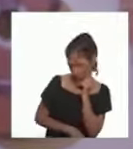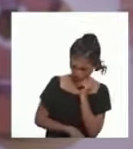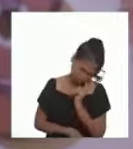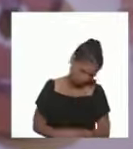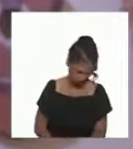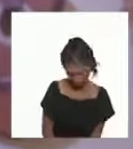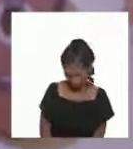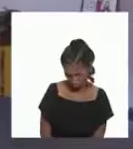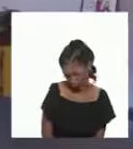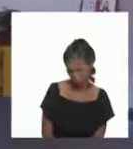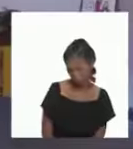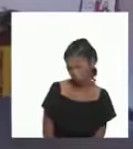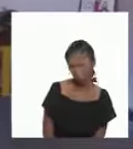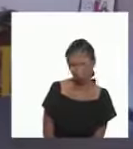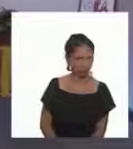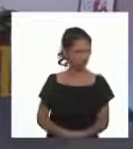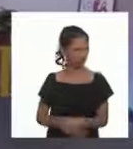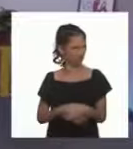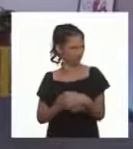¡Ah! ¿Cuál es el problema?